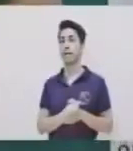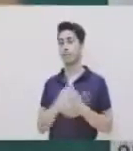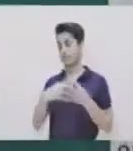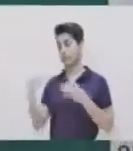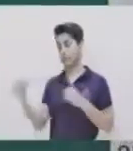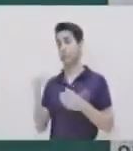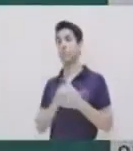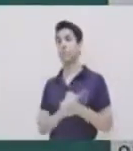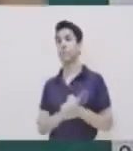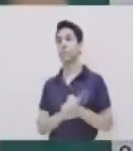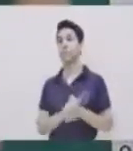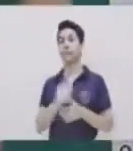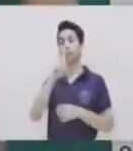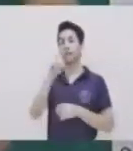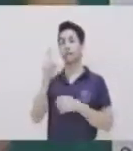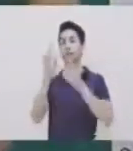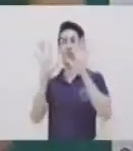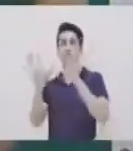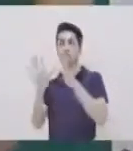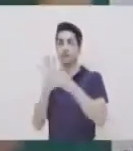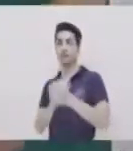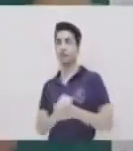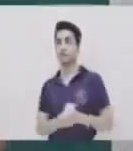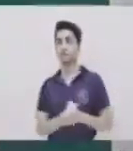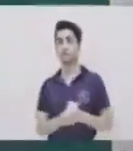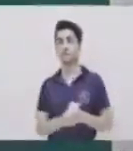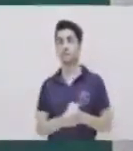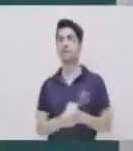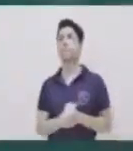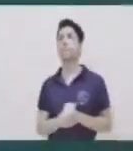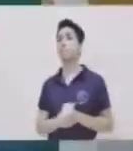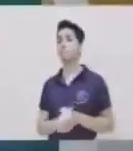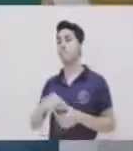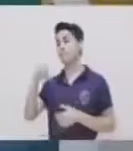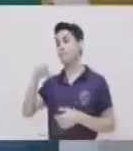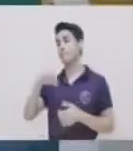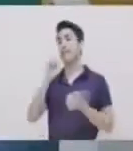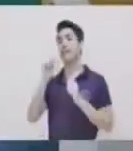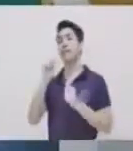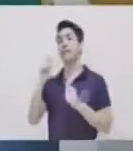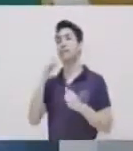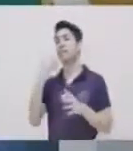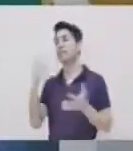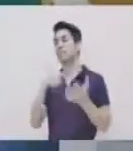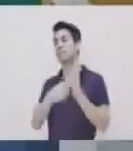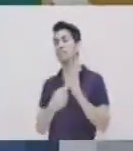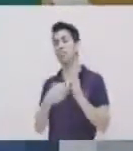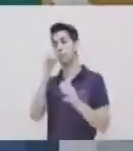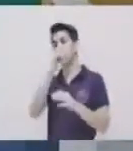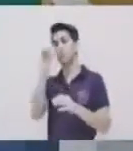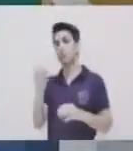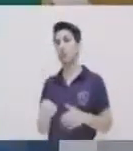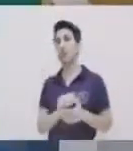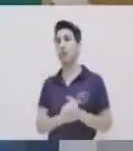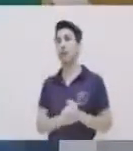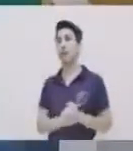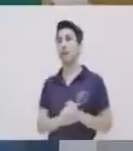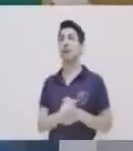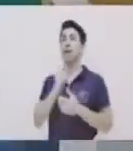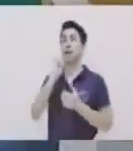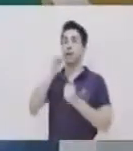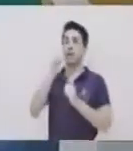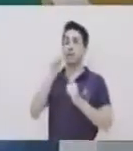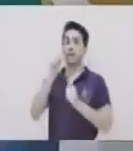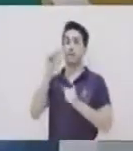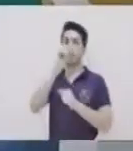va a ser 110. Entonces, el percentil 15, ¿qué porcentaje representa? Representa